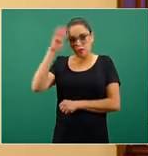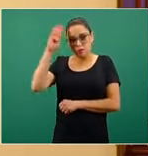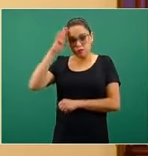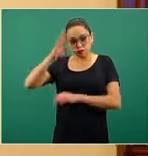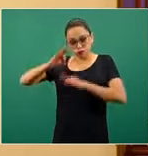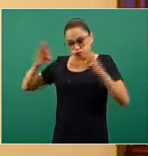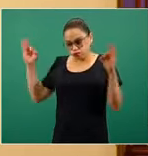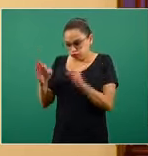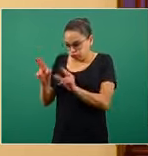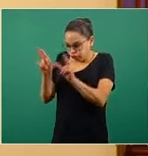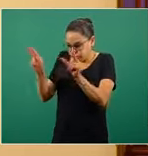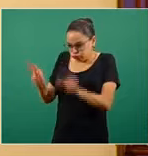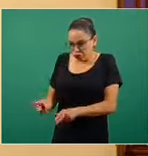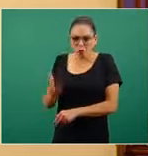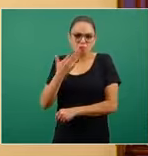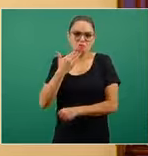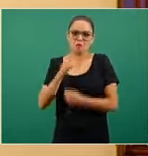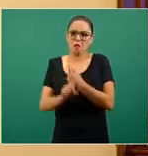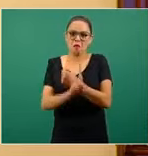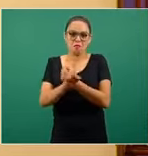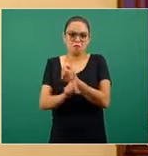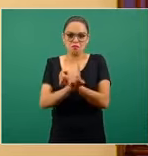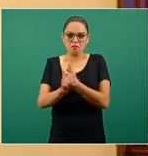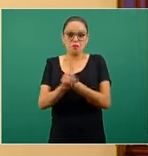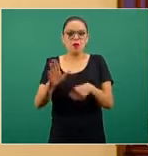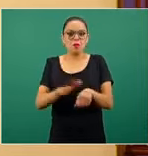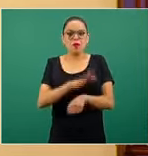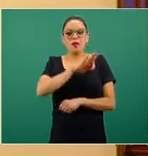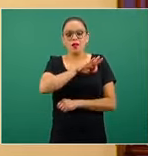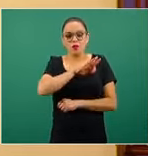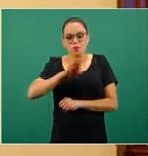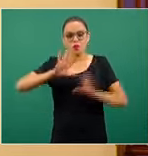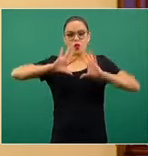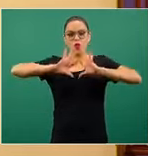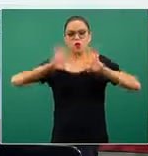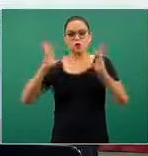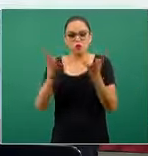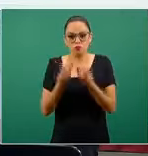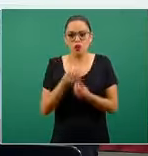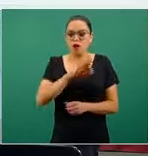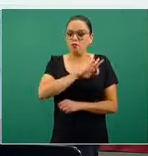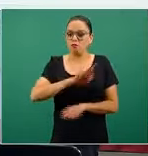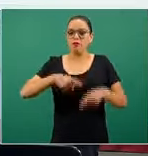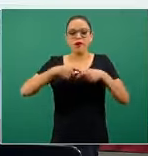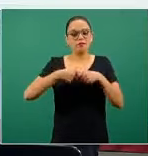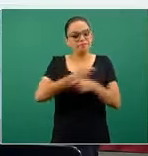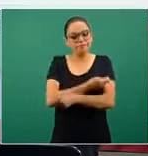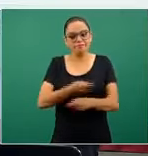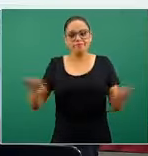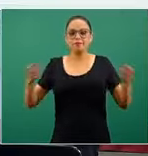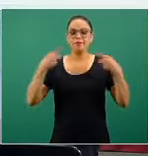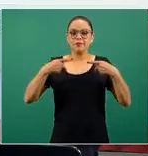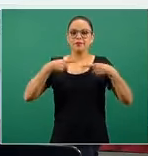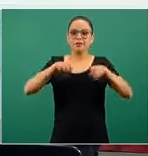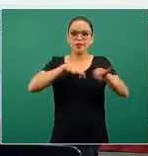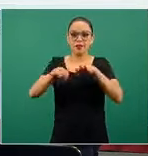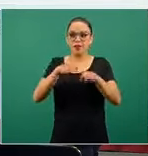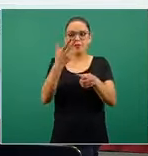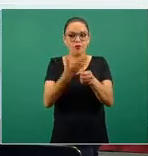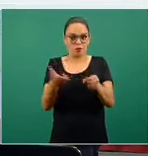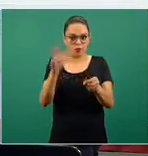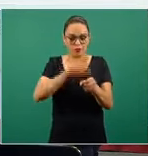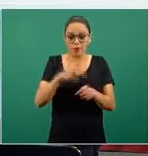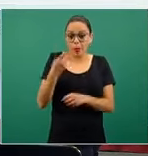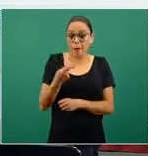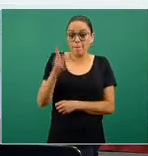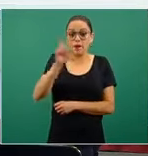significó un problema de logística porque se pudo hacer todo este esquema para cubrir a los profesionales de la salud. Pero cuando hablamos ya de los